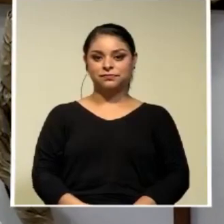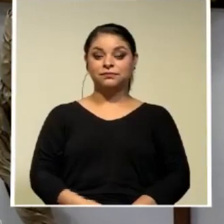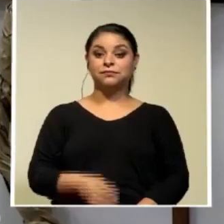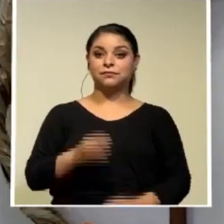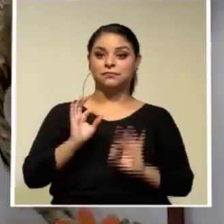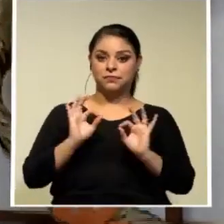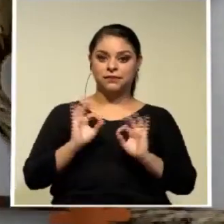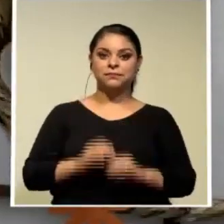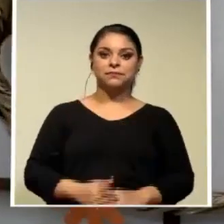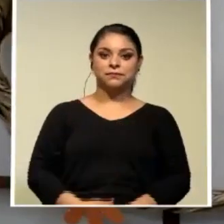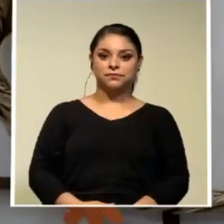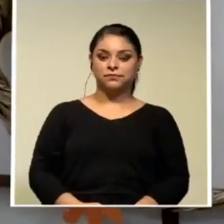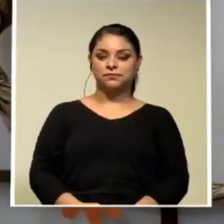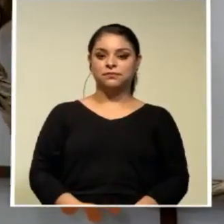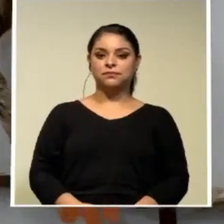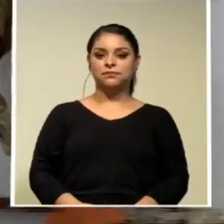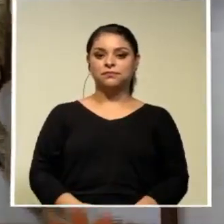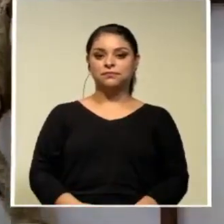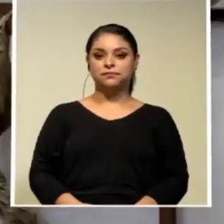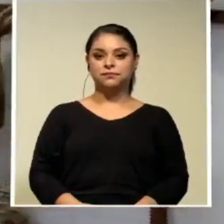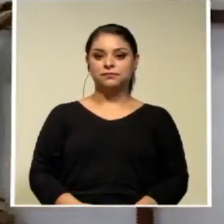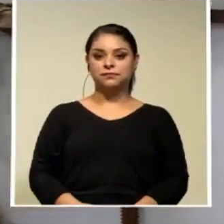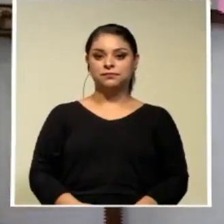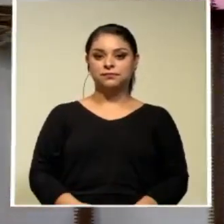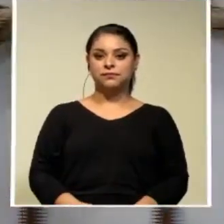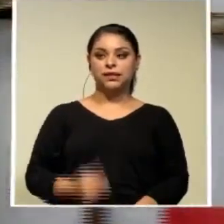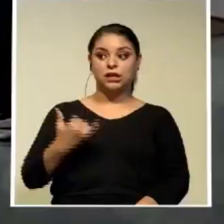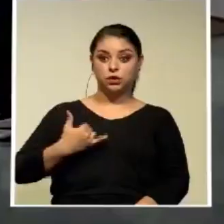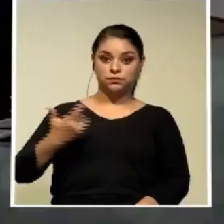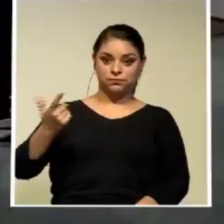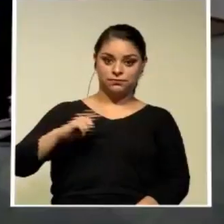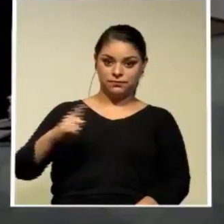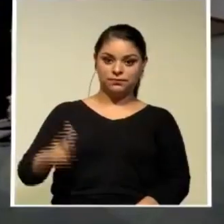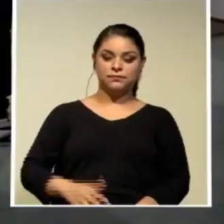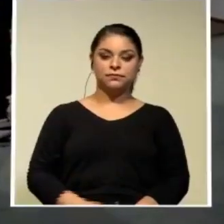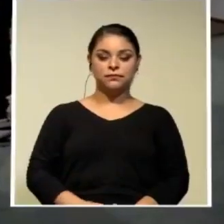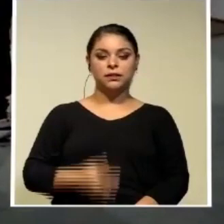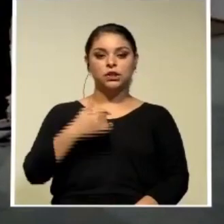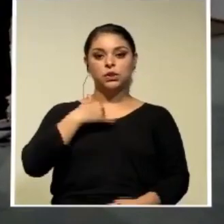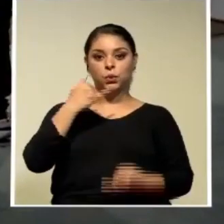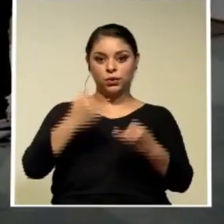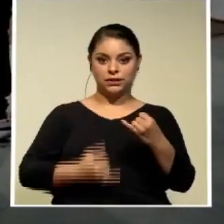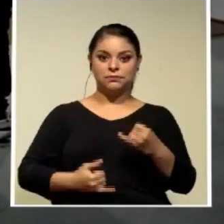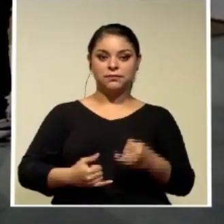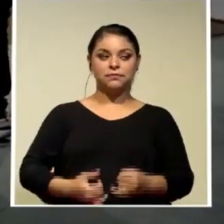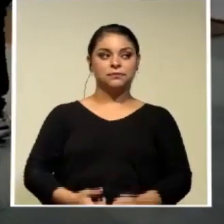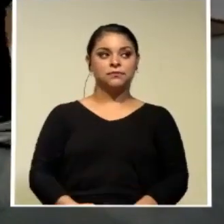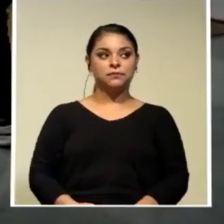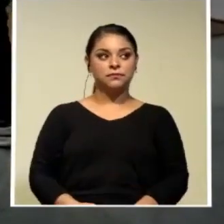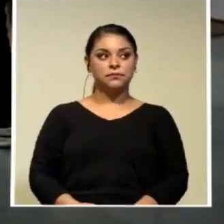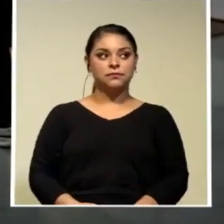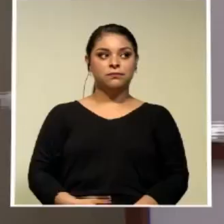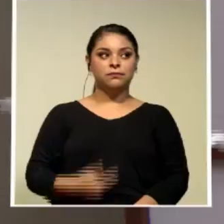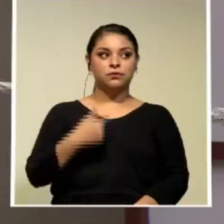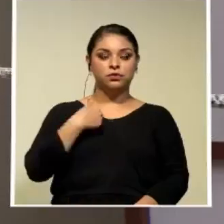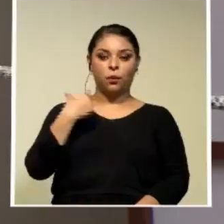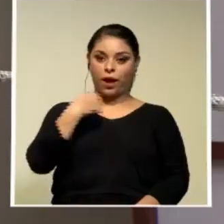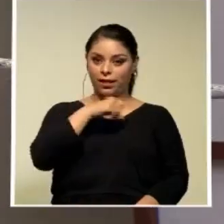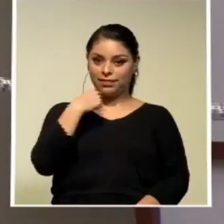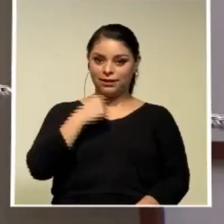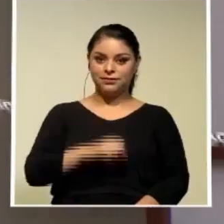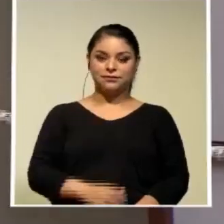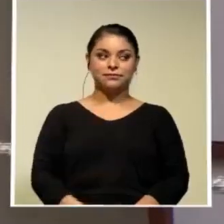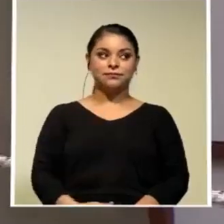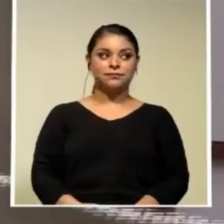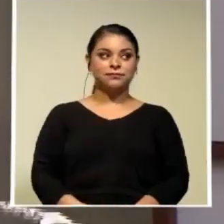bien, ya nos estiramos. ¿Lista, niña Gwen? Sí, voy la última. La última, la última. Voy a cantar. ¿Va a cantar? Sí.